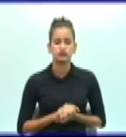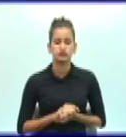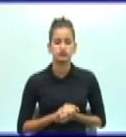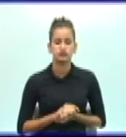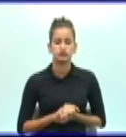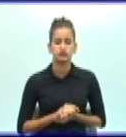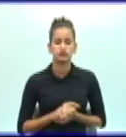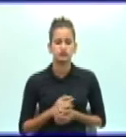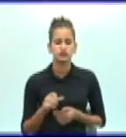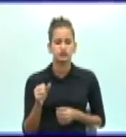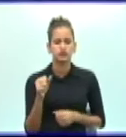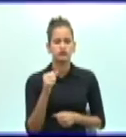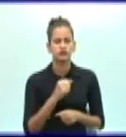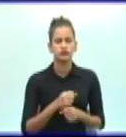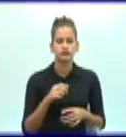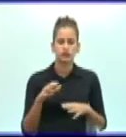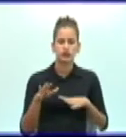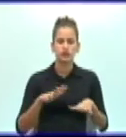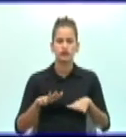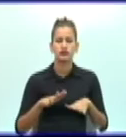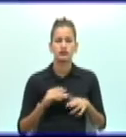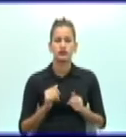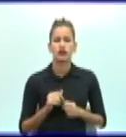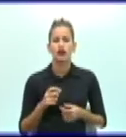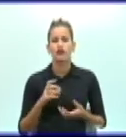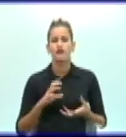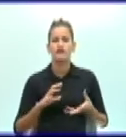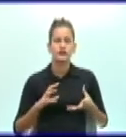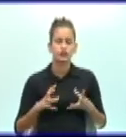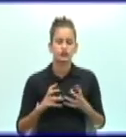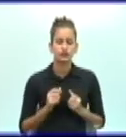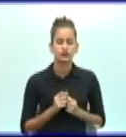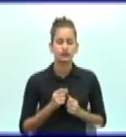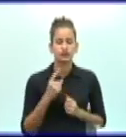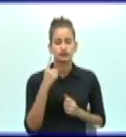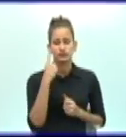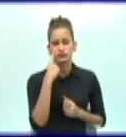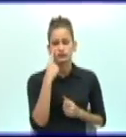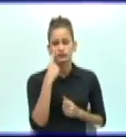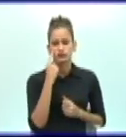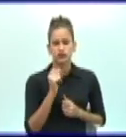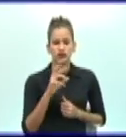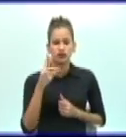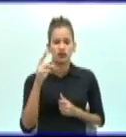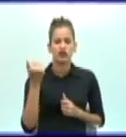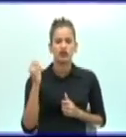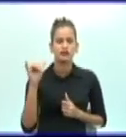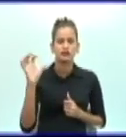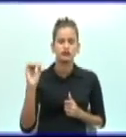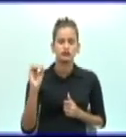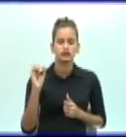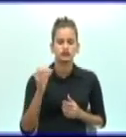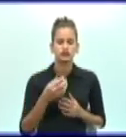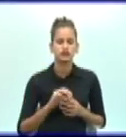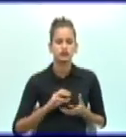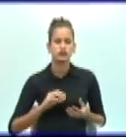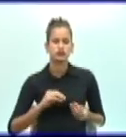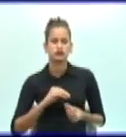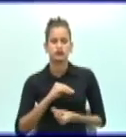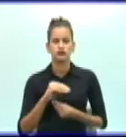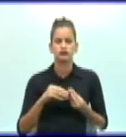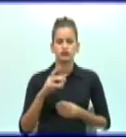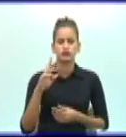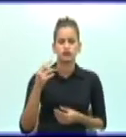Si le aplicamos un movimiento a las figuras, vemos que los rayos se transforman en rayos, las rectas en rectas,